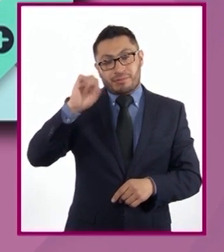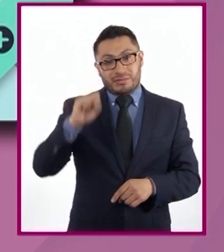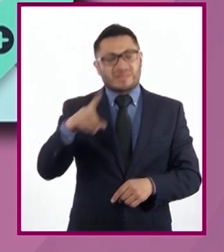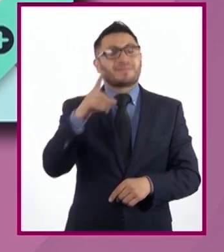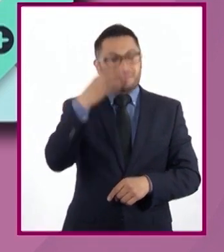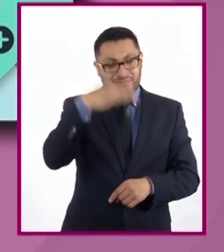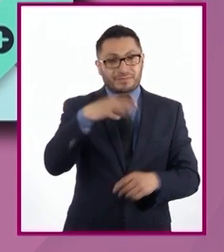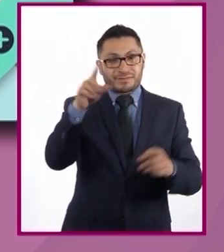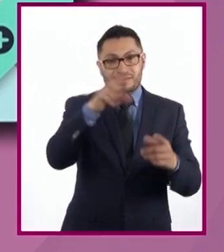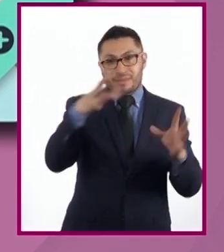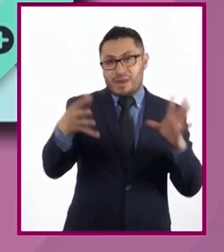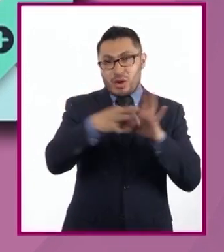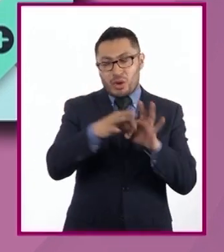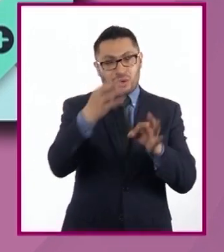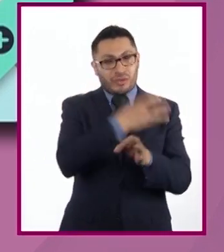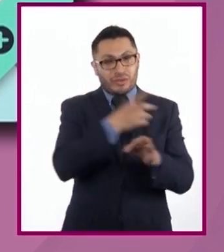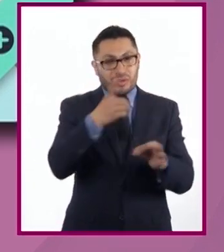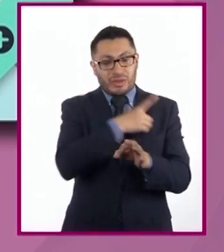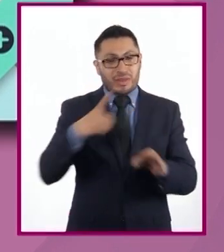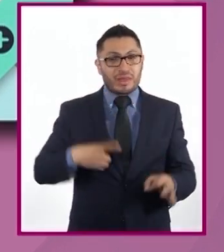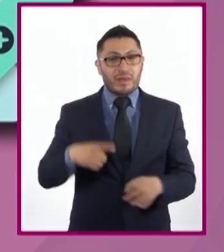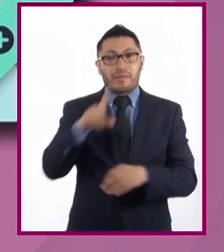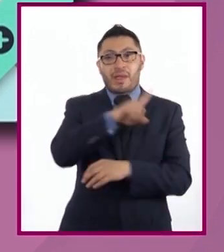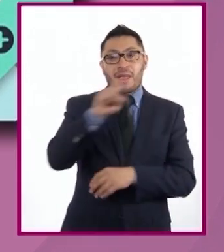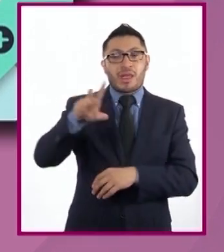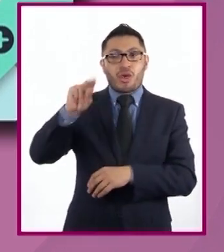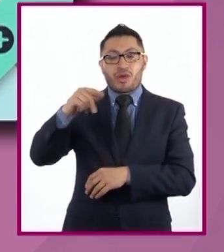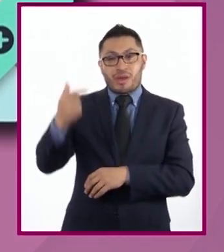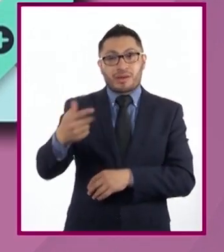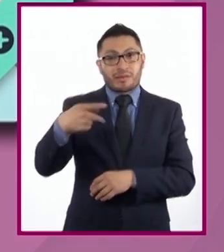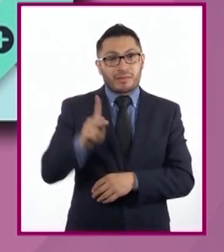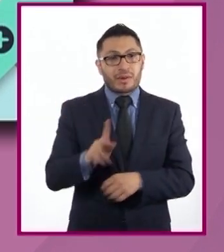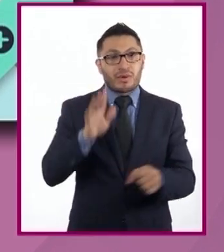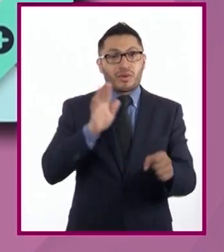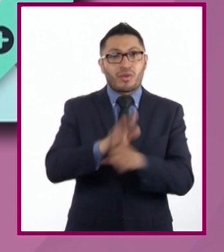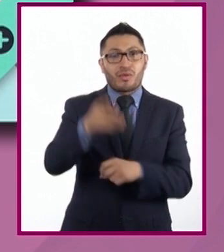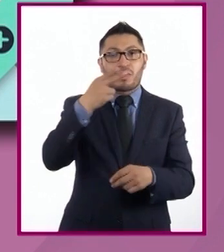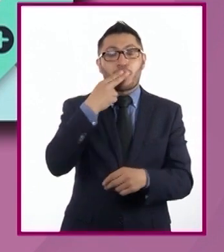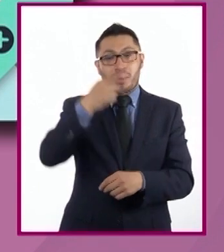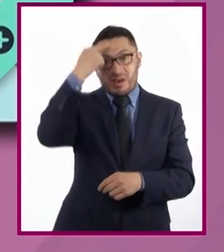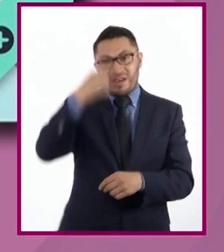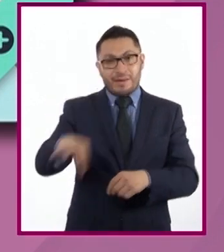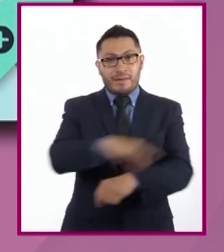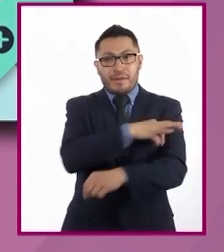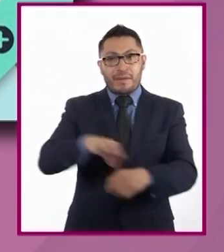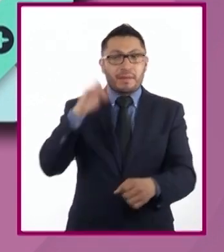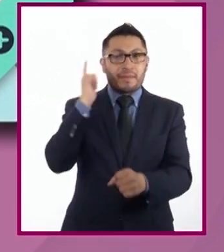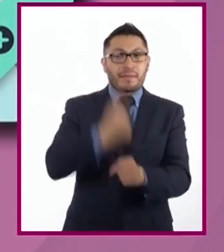grados. ¿Qué operación podemos realizar para encontrar la medida de este ángulo?